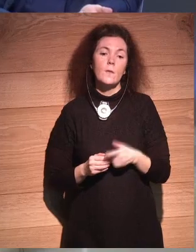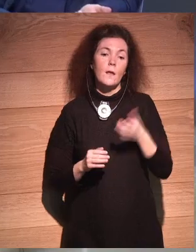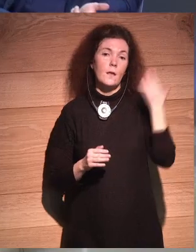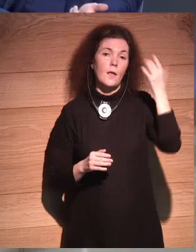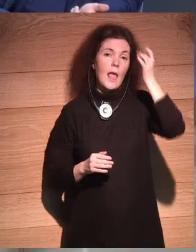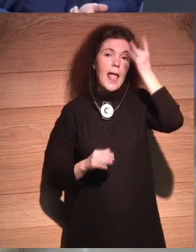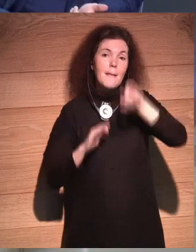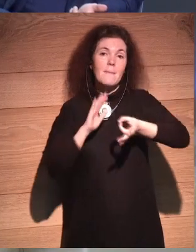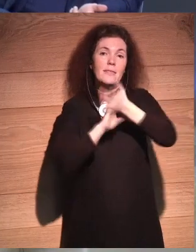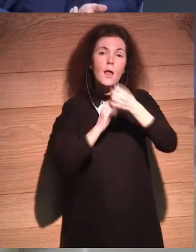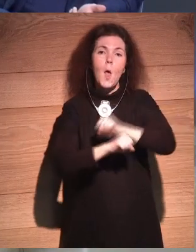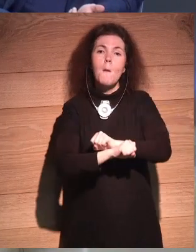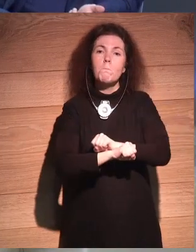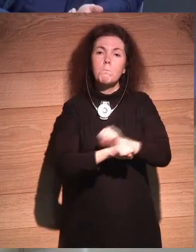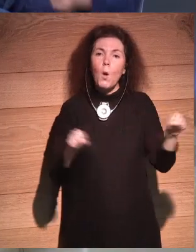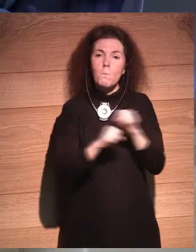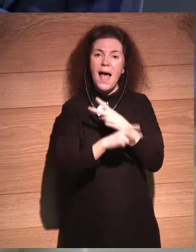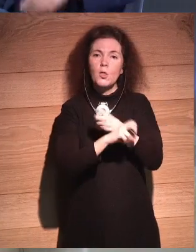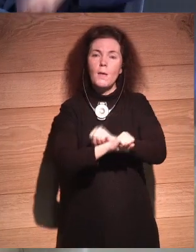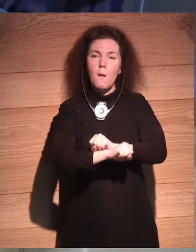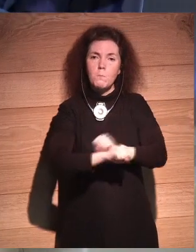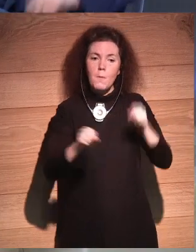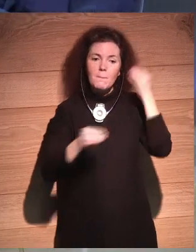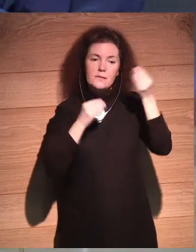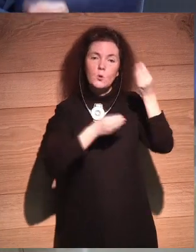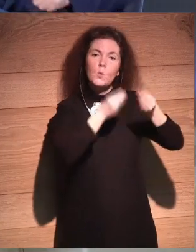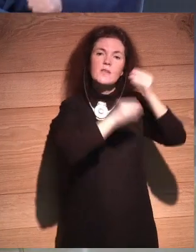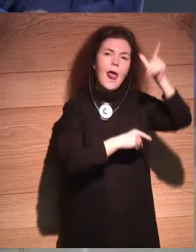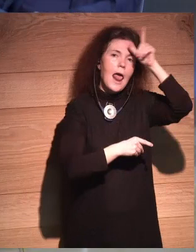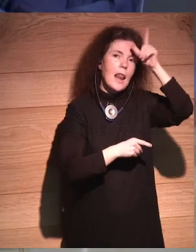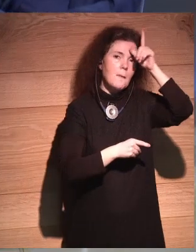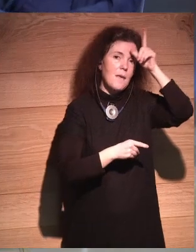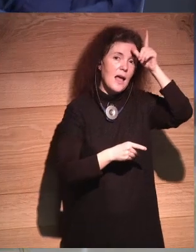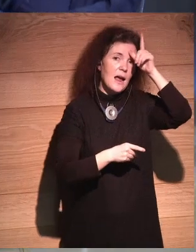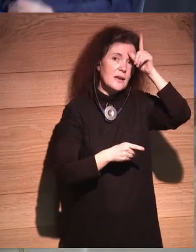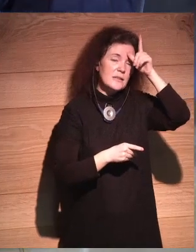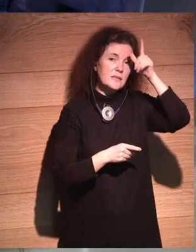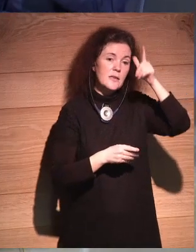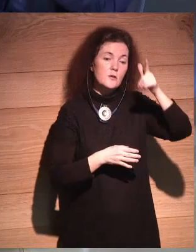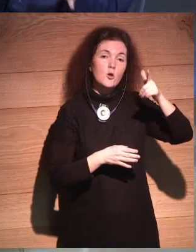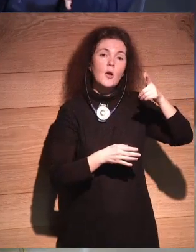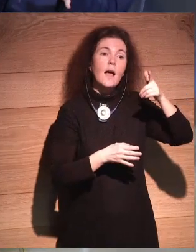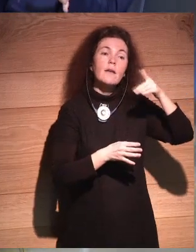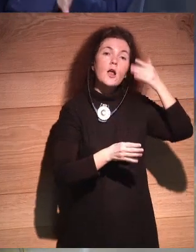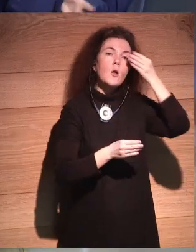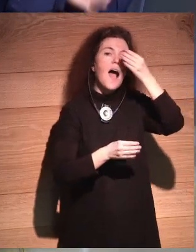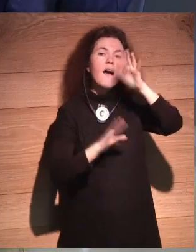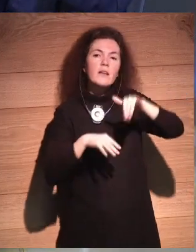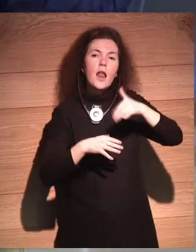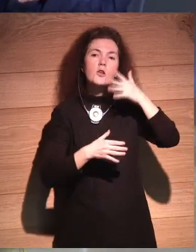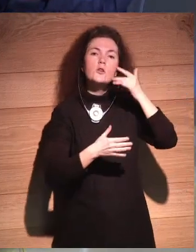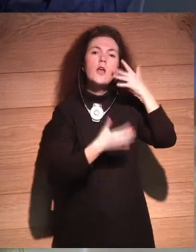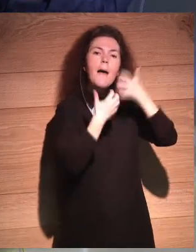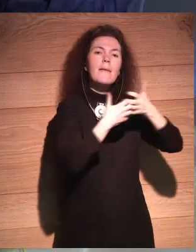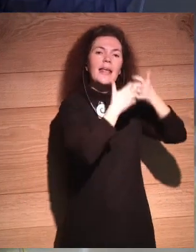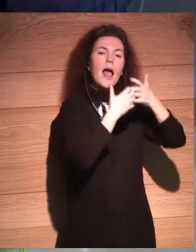inventó una bomba de neutrones, una bomba atómica, pensando que la iban a utilizar los alemanes. Esto no pasó y lo utilizaron, los americanos decidieron